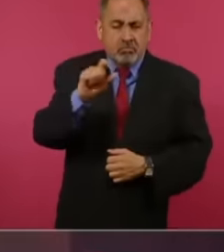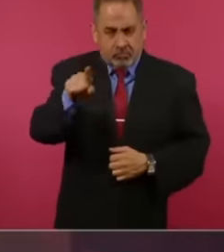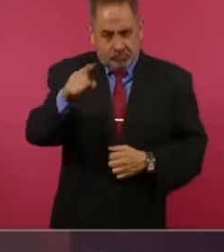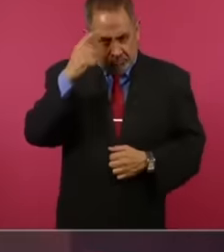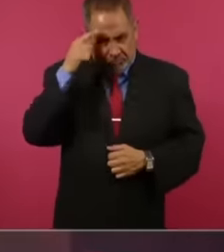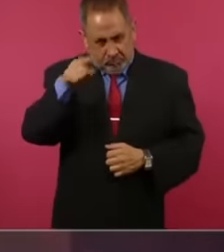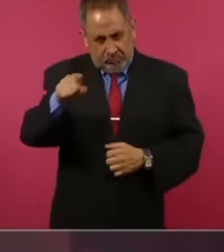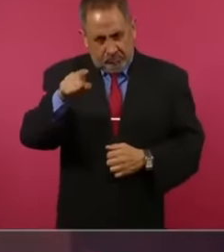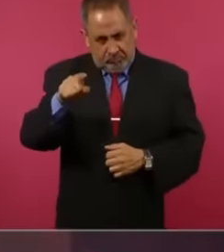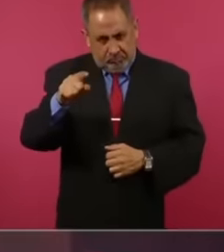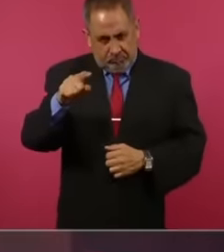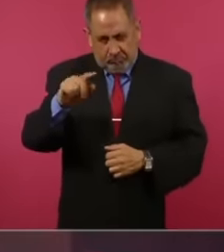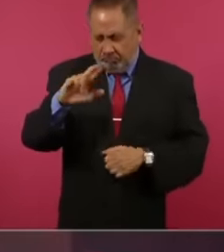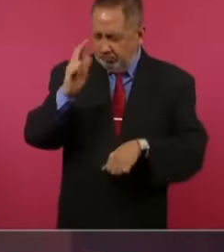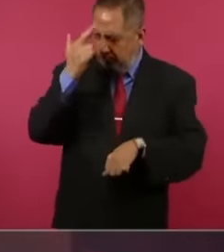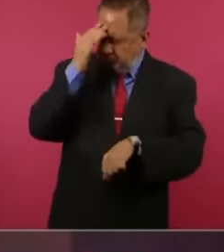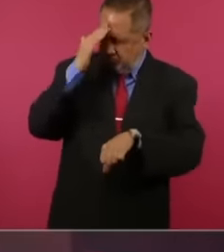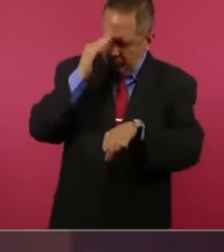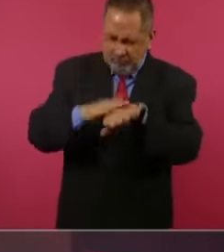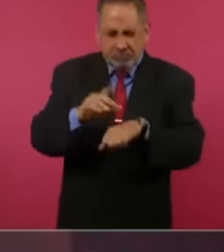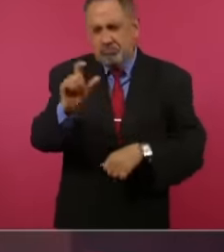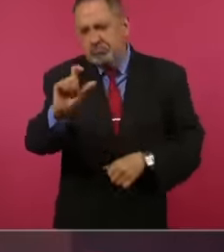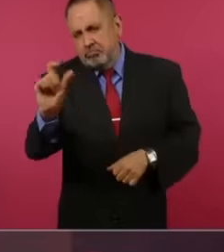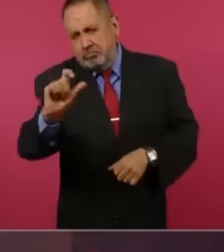tienes uso de razón,